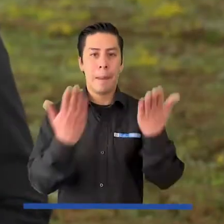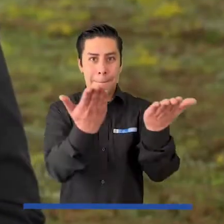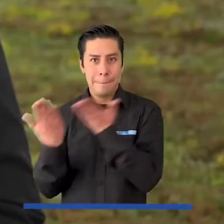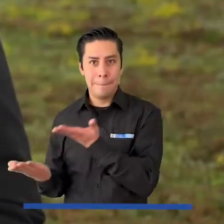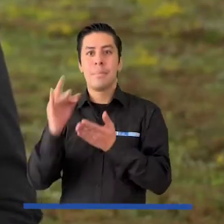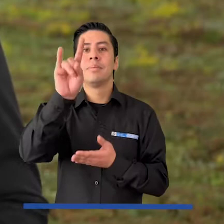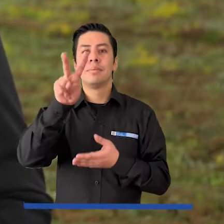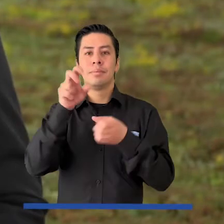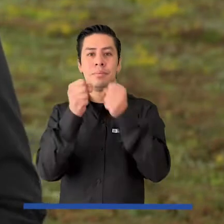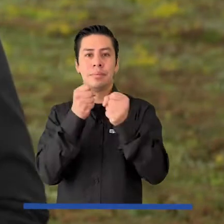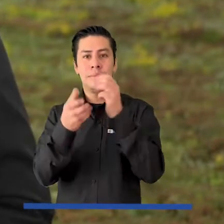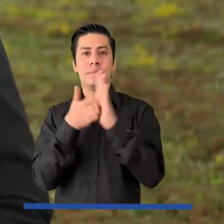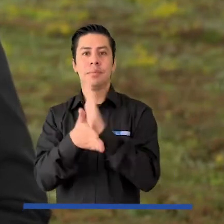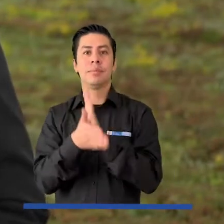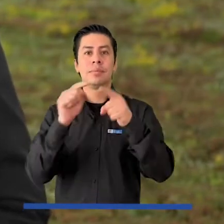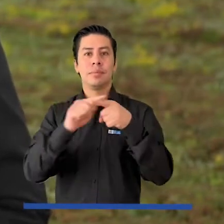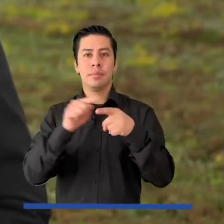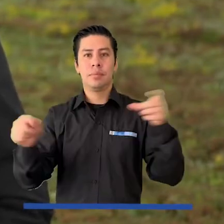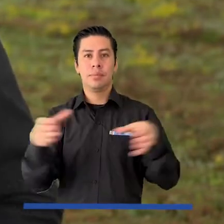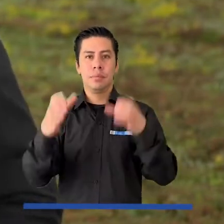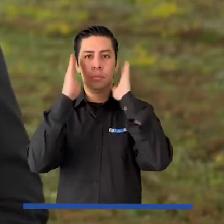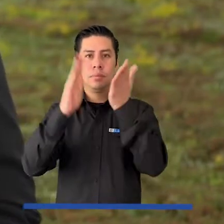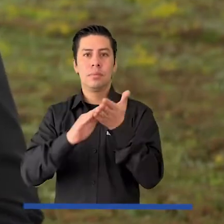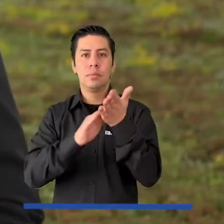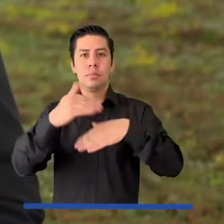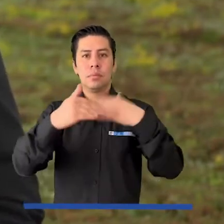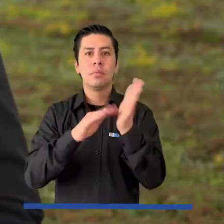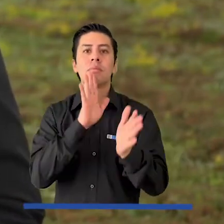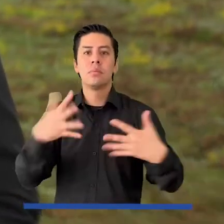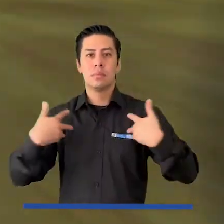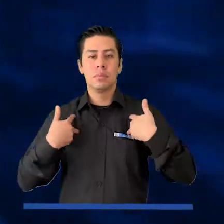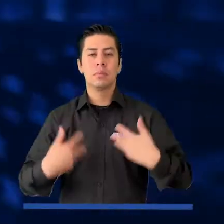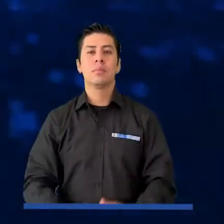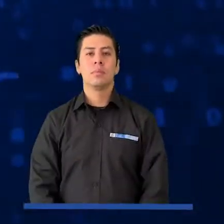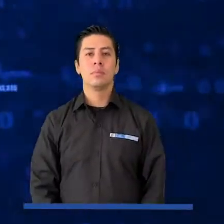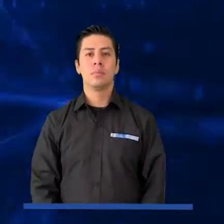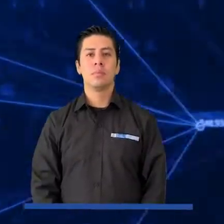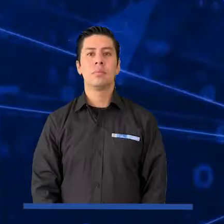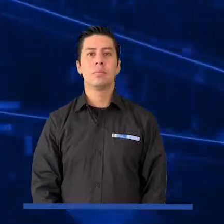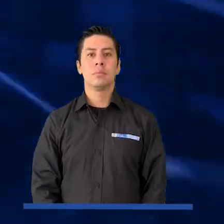Bienvenidos a V Noticias, el informativo semanal de la Unidad para la Atención y Reparación Integral a las Víctimas.